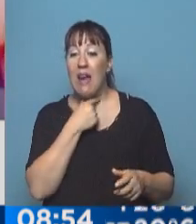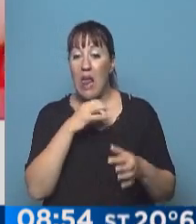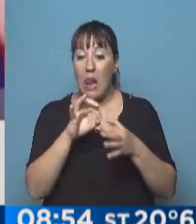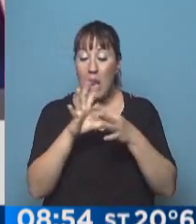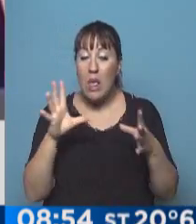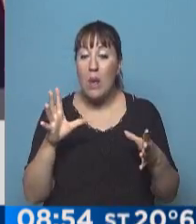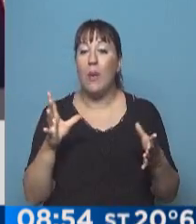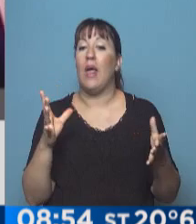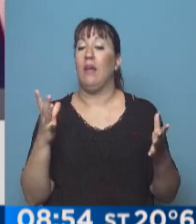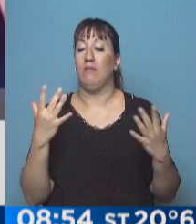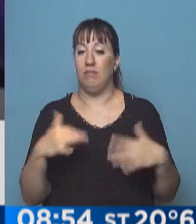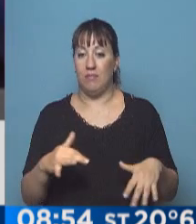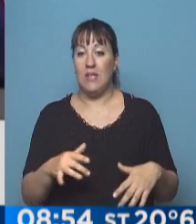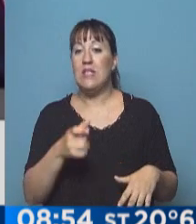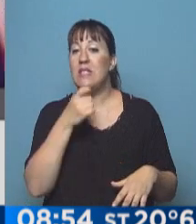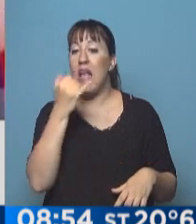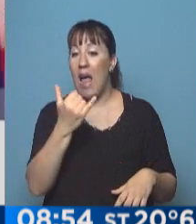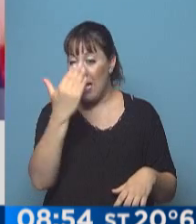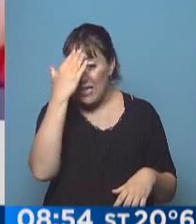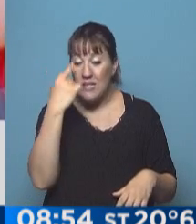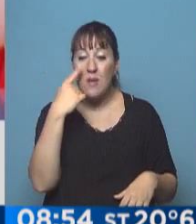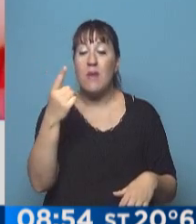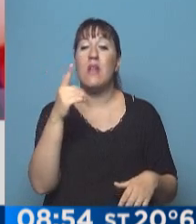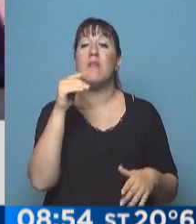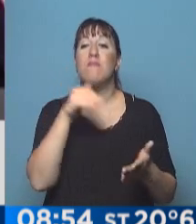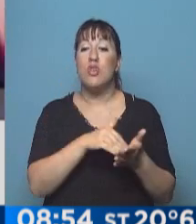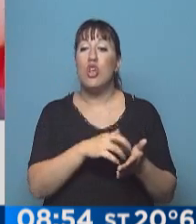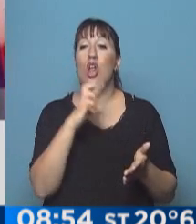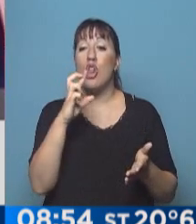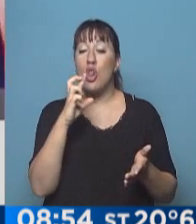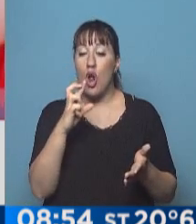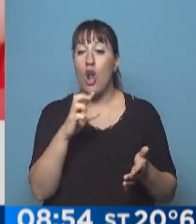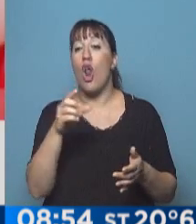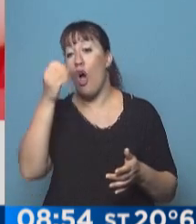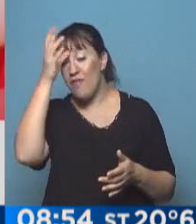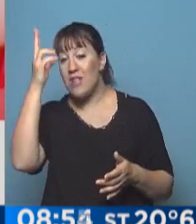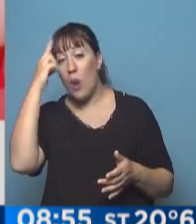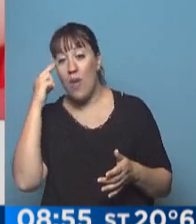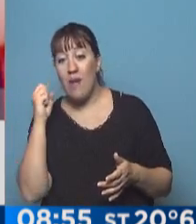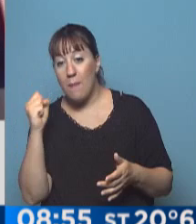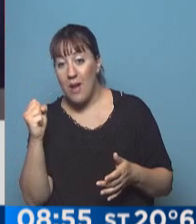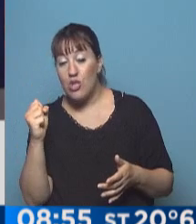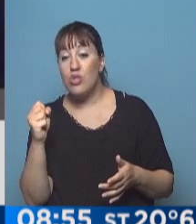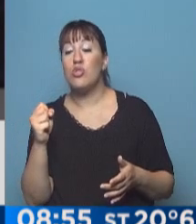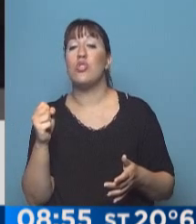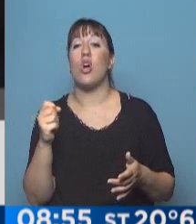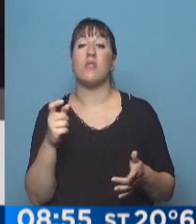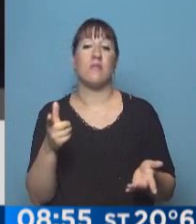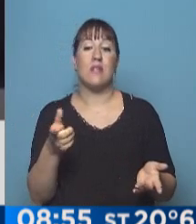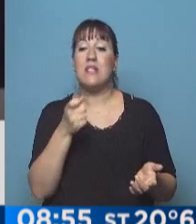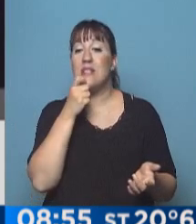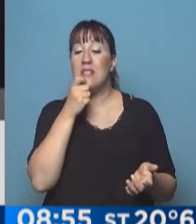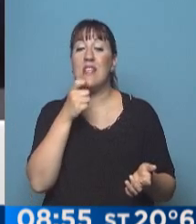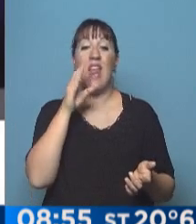de cambio. Imagínate. Si hay 15 mil millones de dólares de reserva, el oficial está a 9, el paralelo a 18, si liberas el cepo